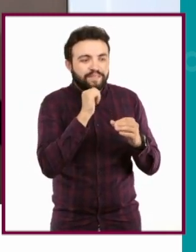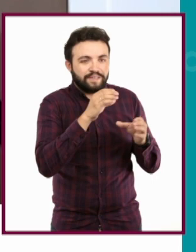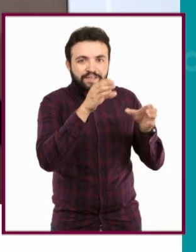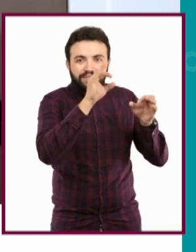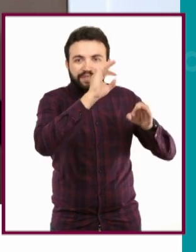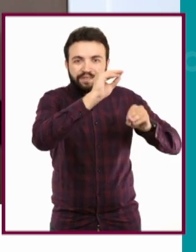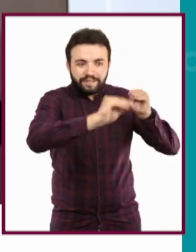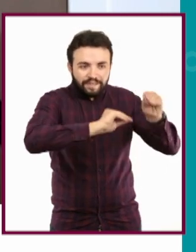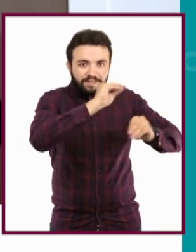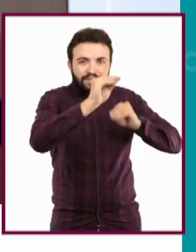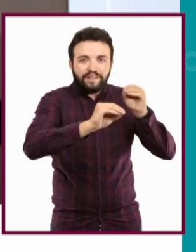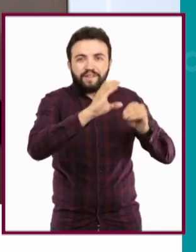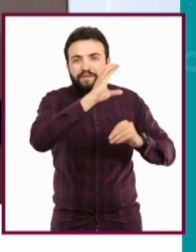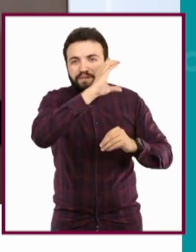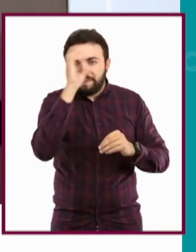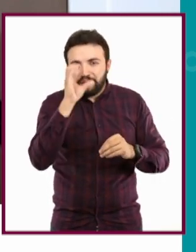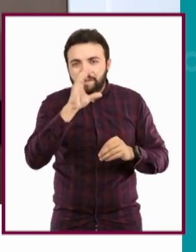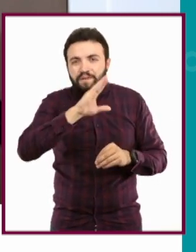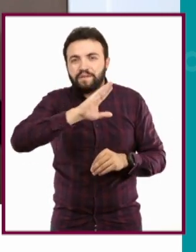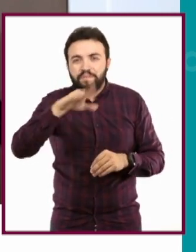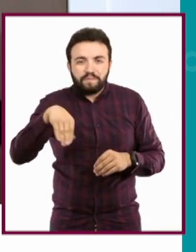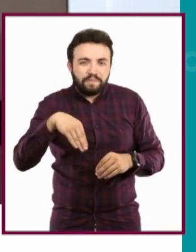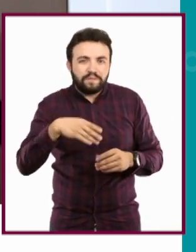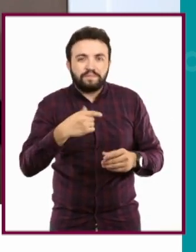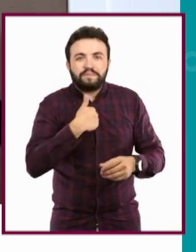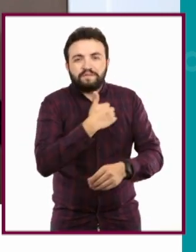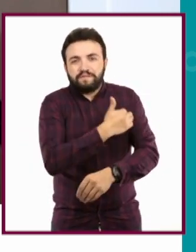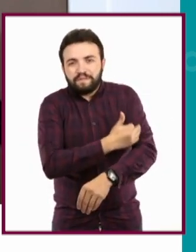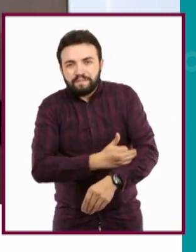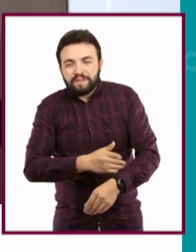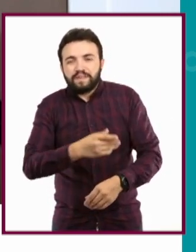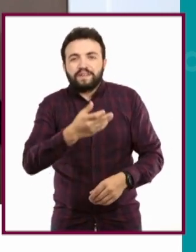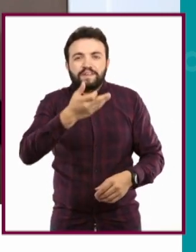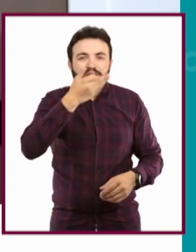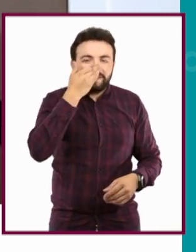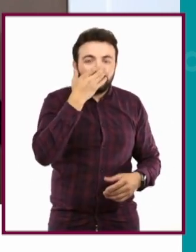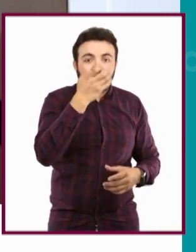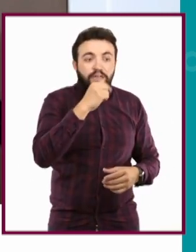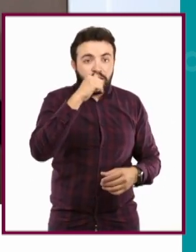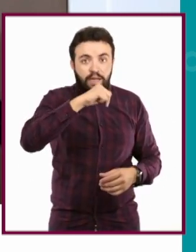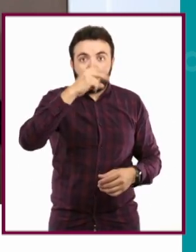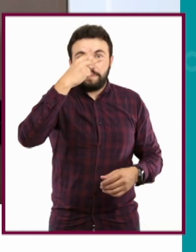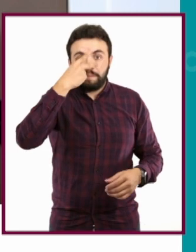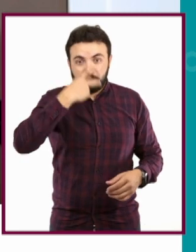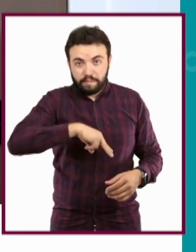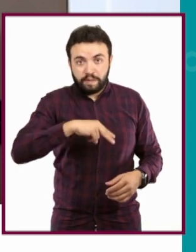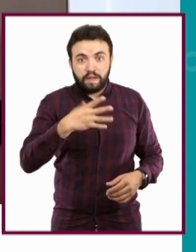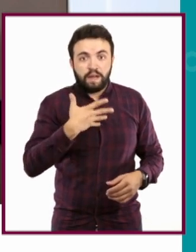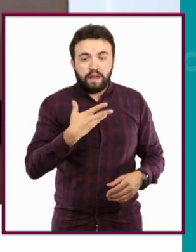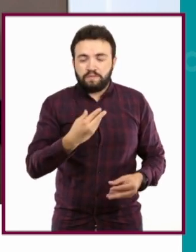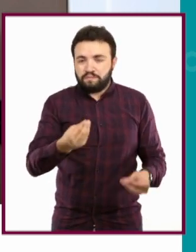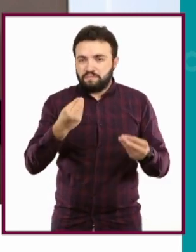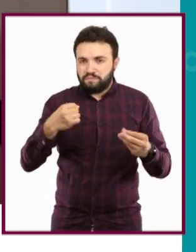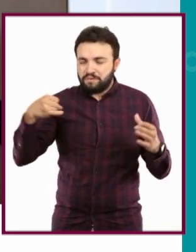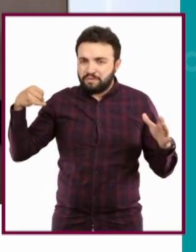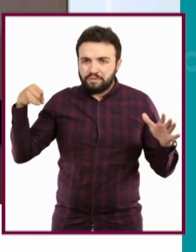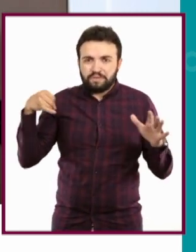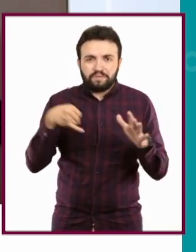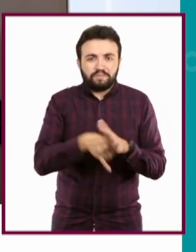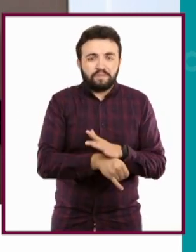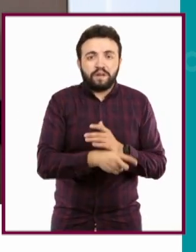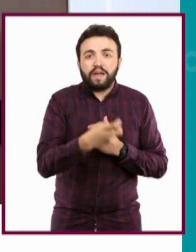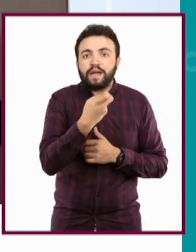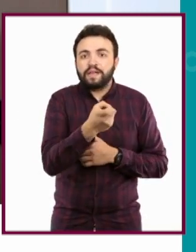altar de muertos que se pone en casa en México tiene muchísima profundidad y es algo que ocurre